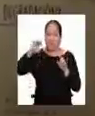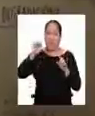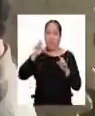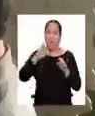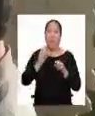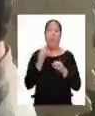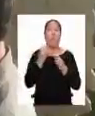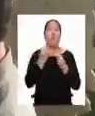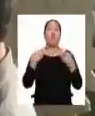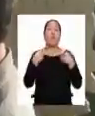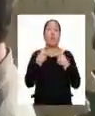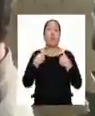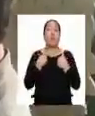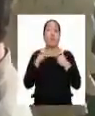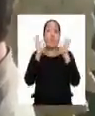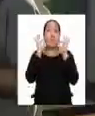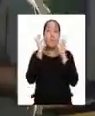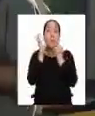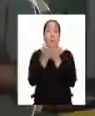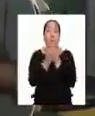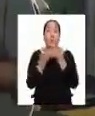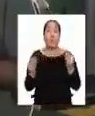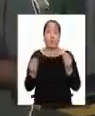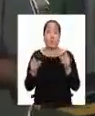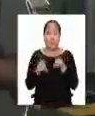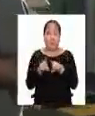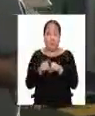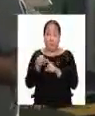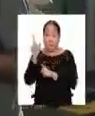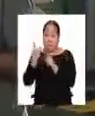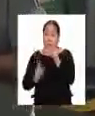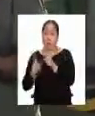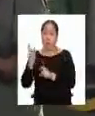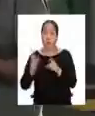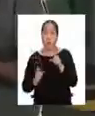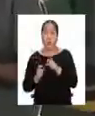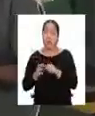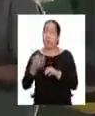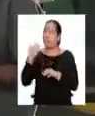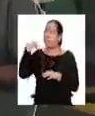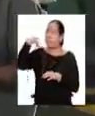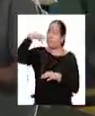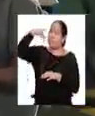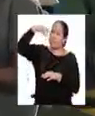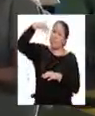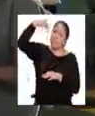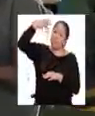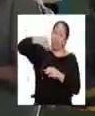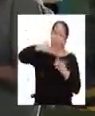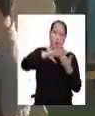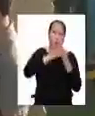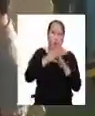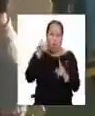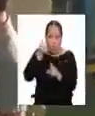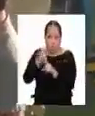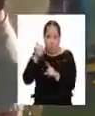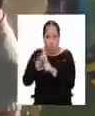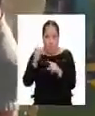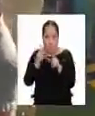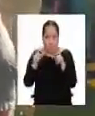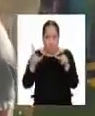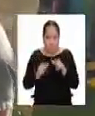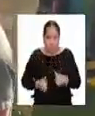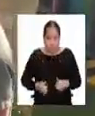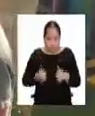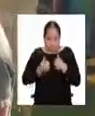de extinción. Y sobre todo hay poblaciones, las poblaciones que están desde miles de años ahí, que son las comunidades nativas, normalmente